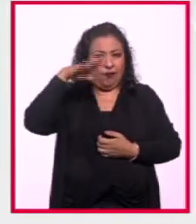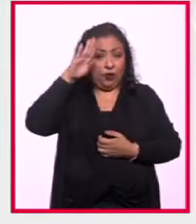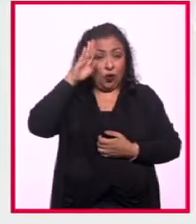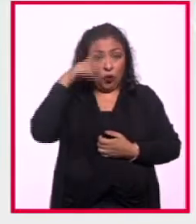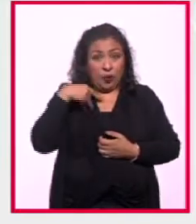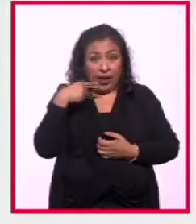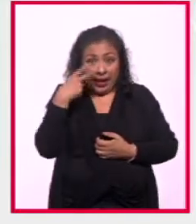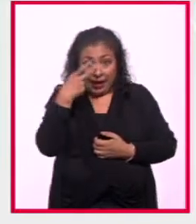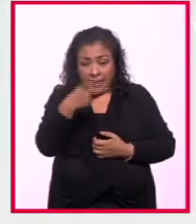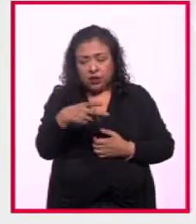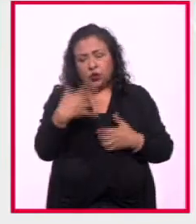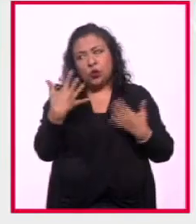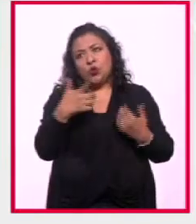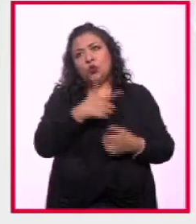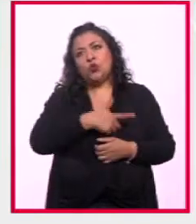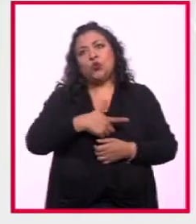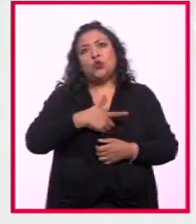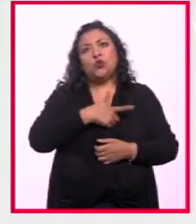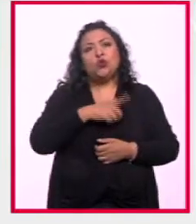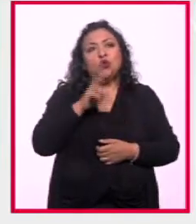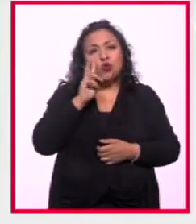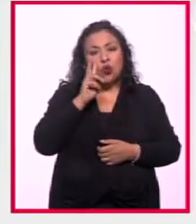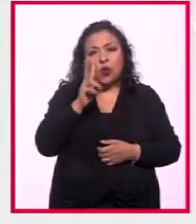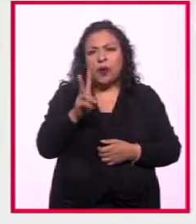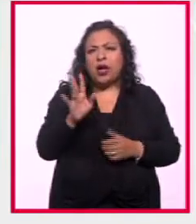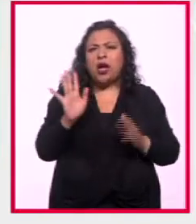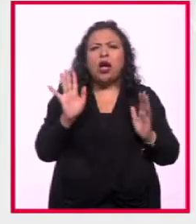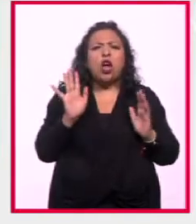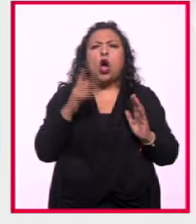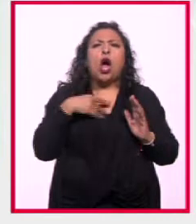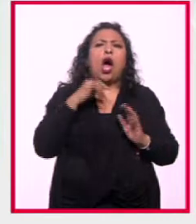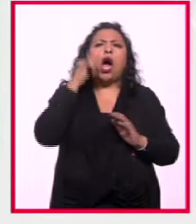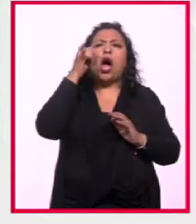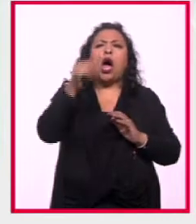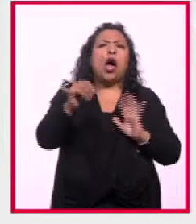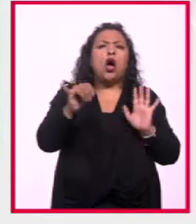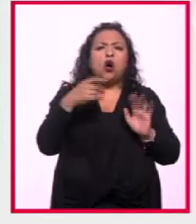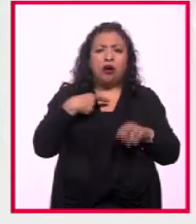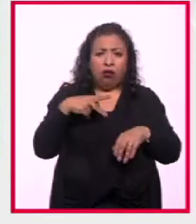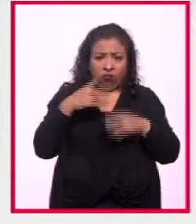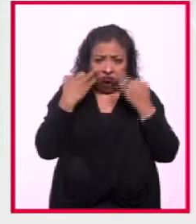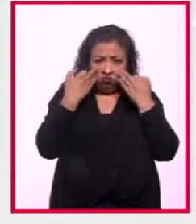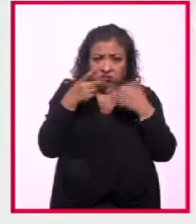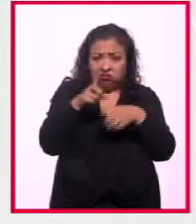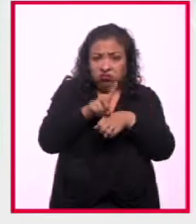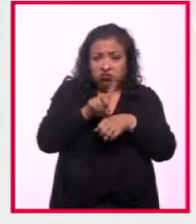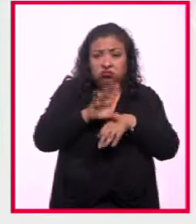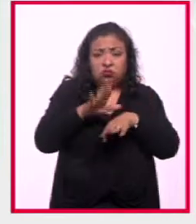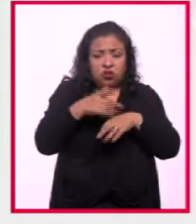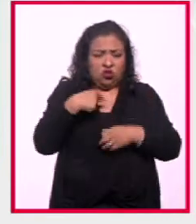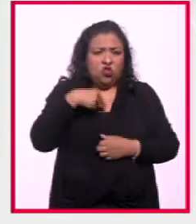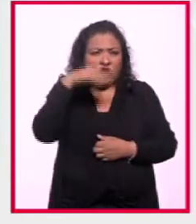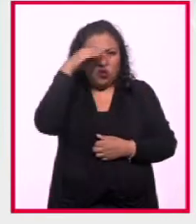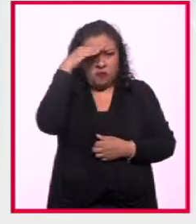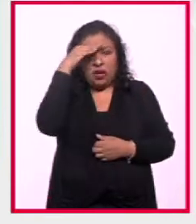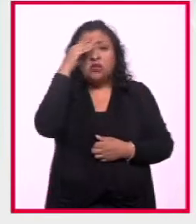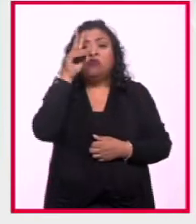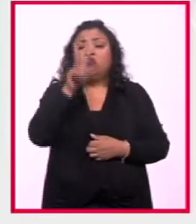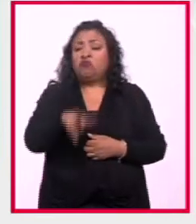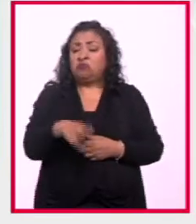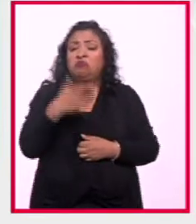un gusto verlo no oírlo de lejos sino verlo todos los días por eso yo creo que vale la pena